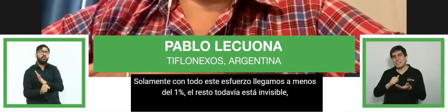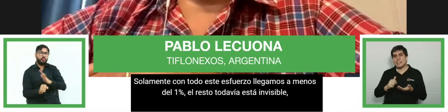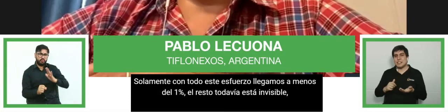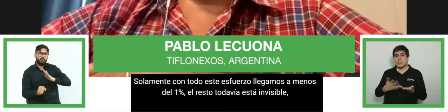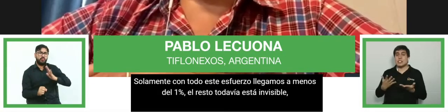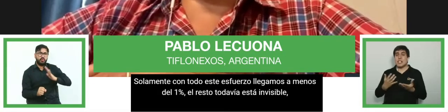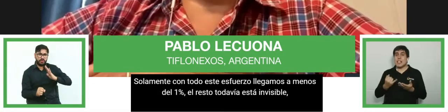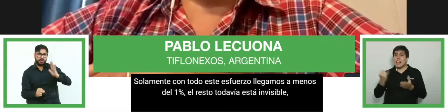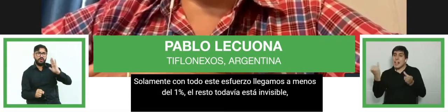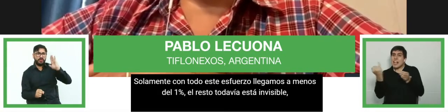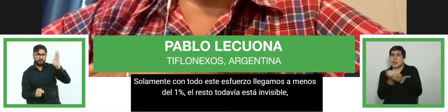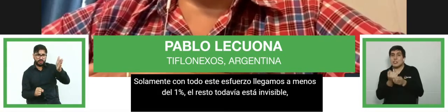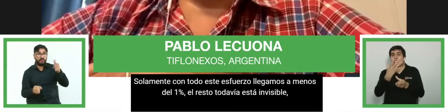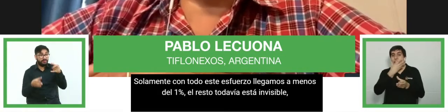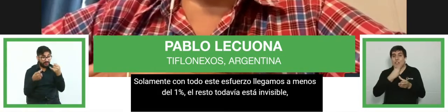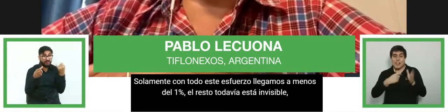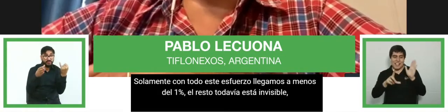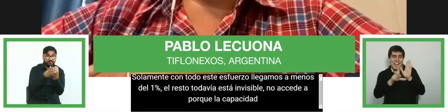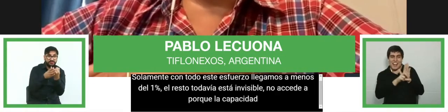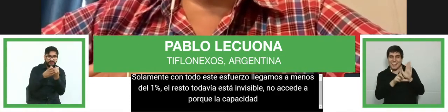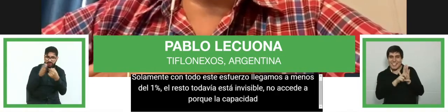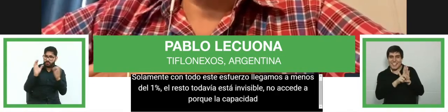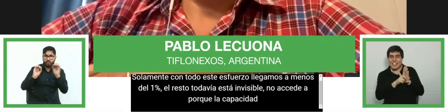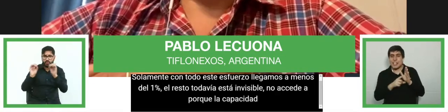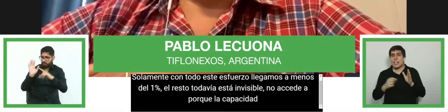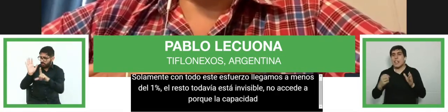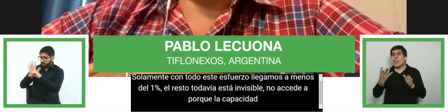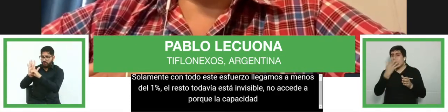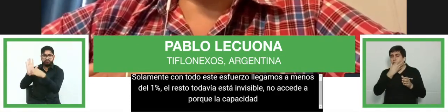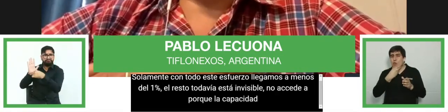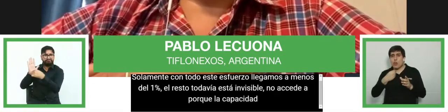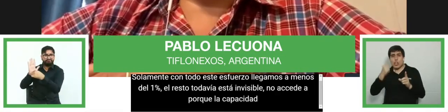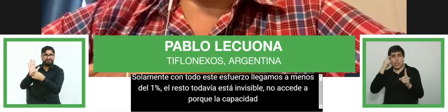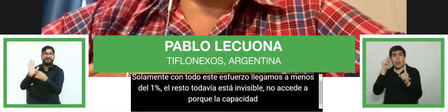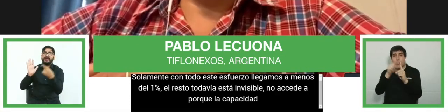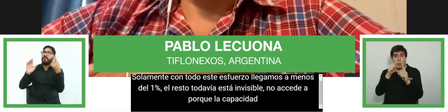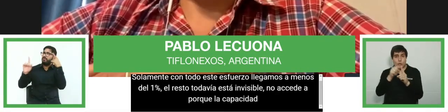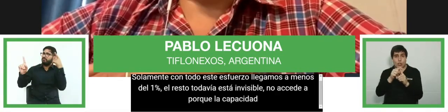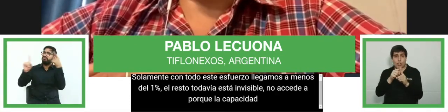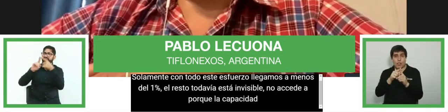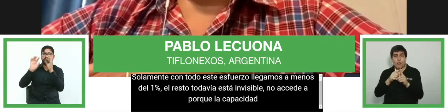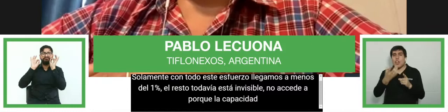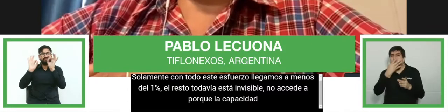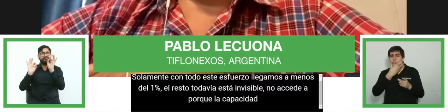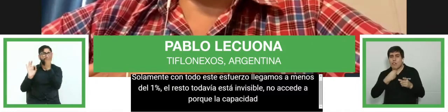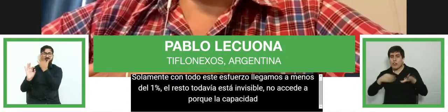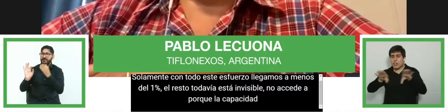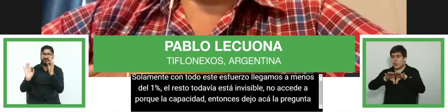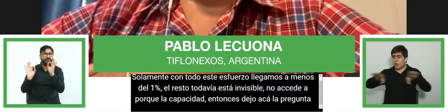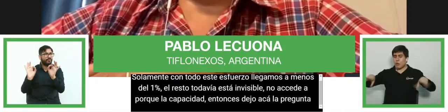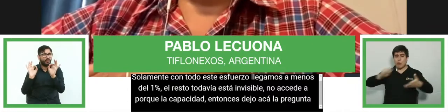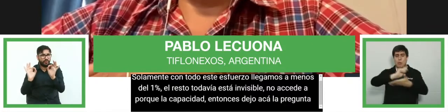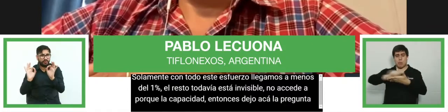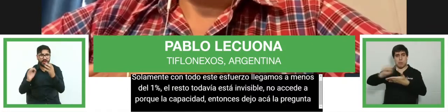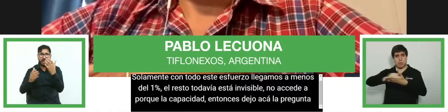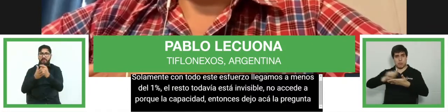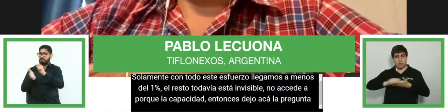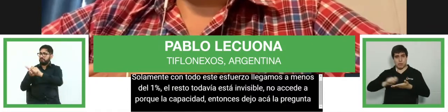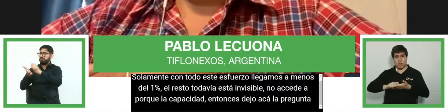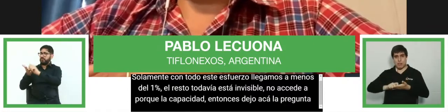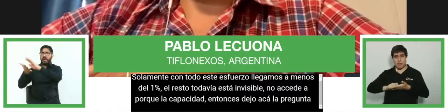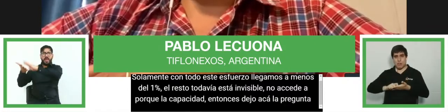en las leyes, es muy linda en los objetivos, es muy linda en los escritorios, pero realmente se está